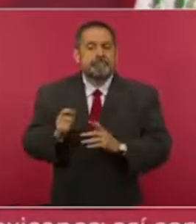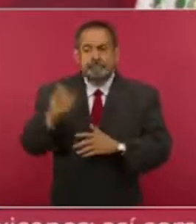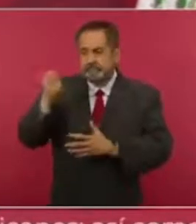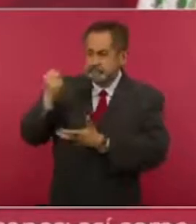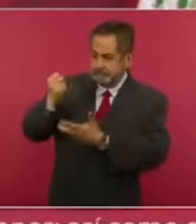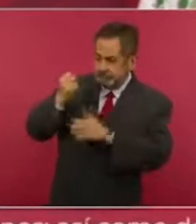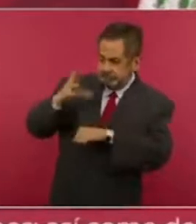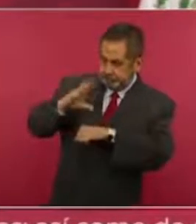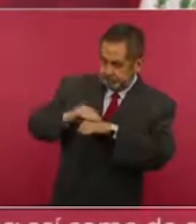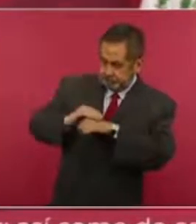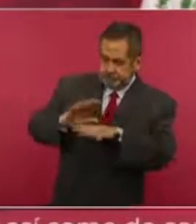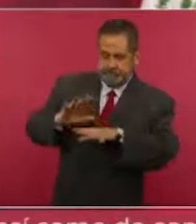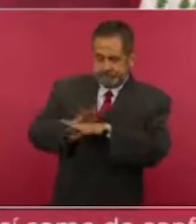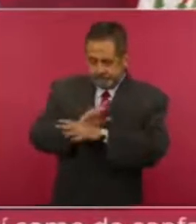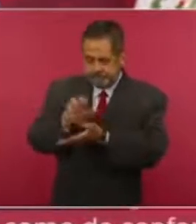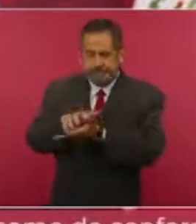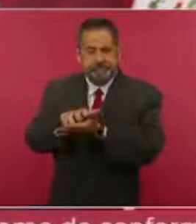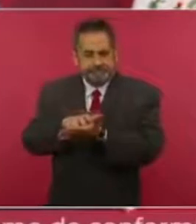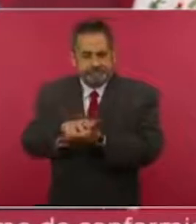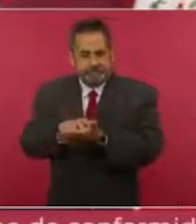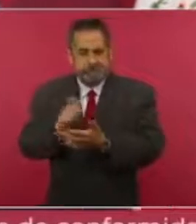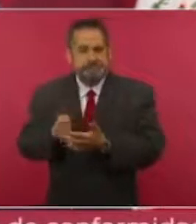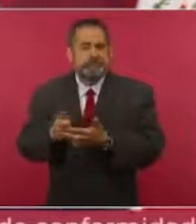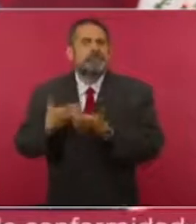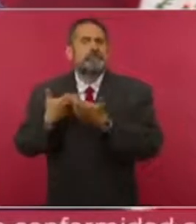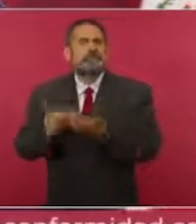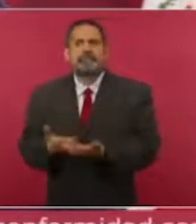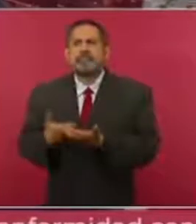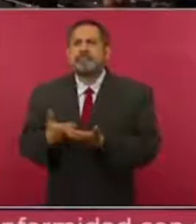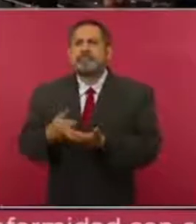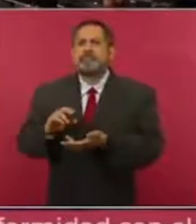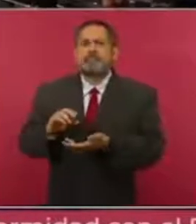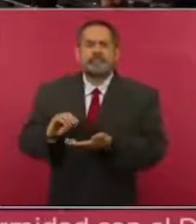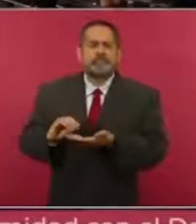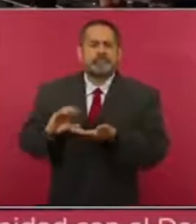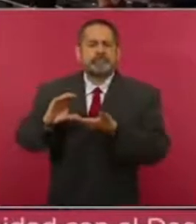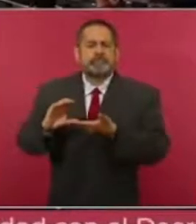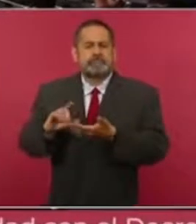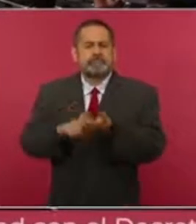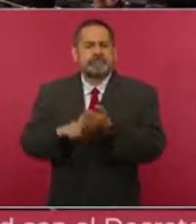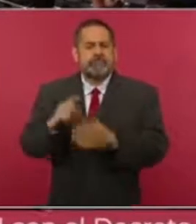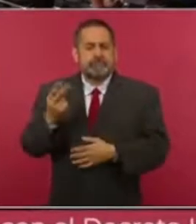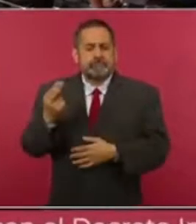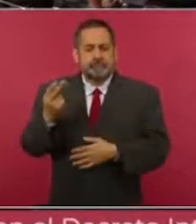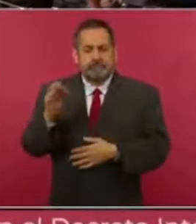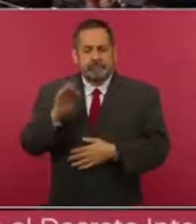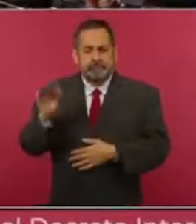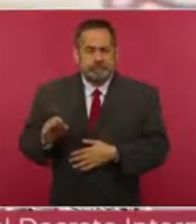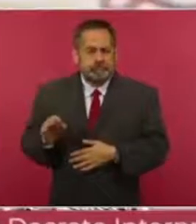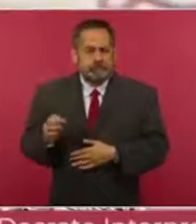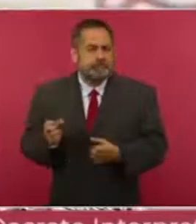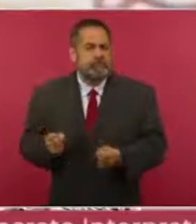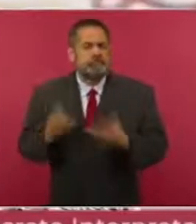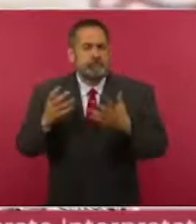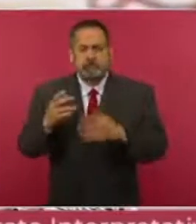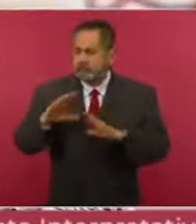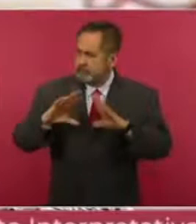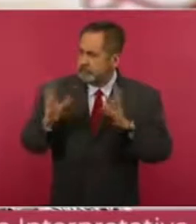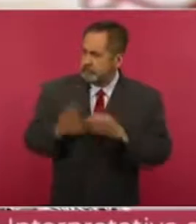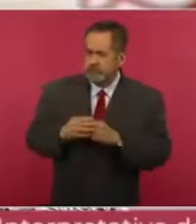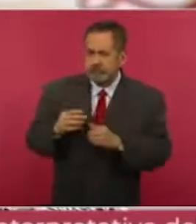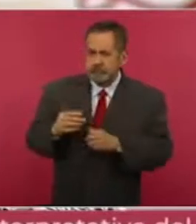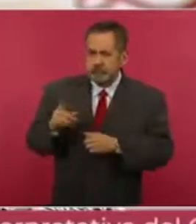autorizado. O sea, vamos a tener un ahorro del 25%. ¿Cuánto es